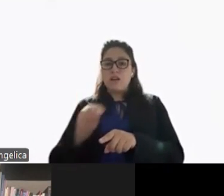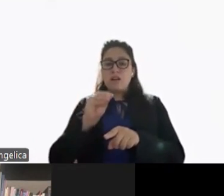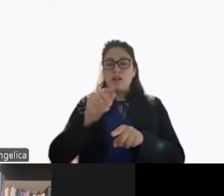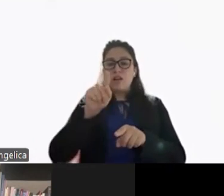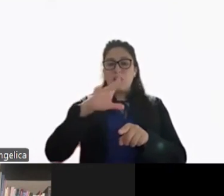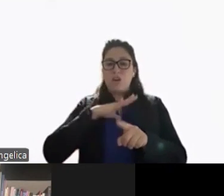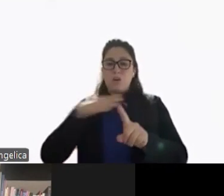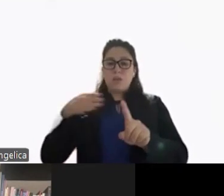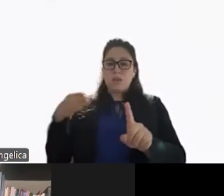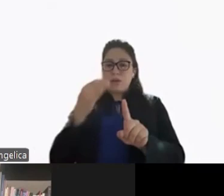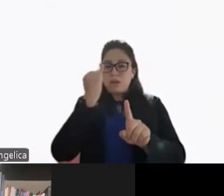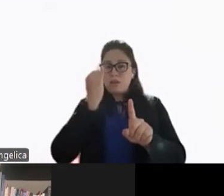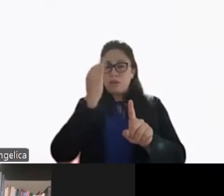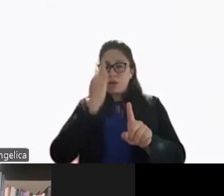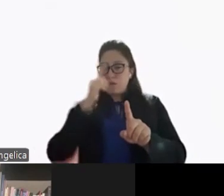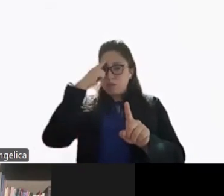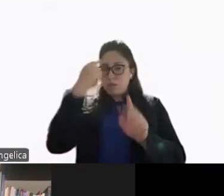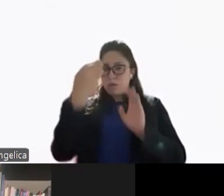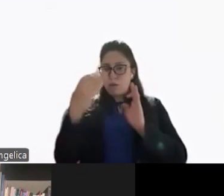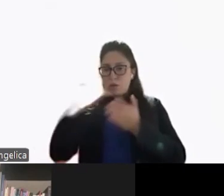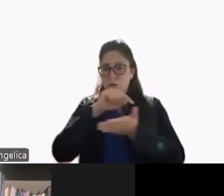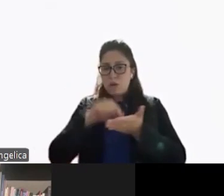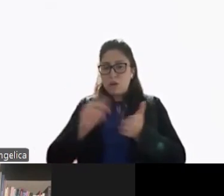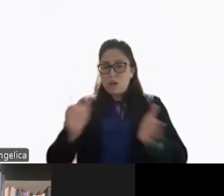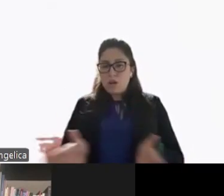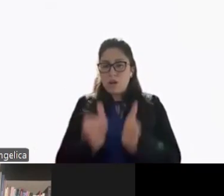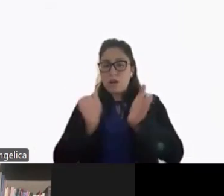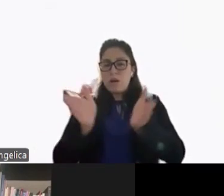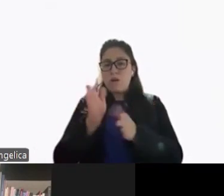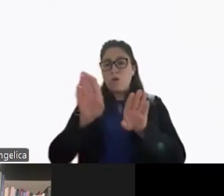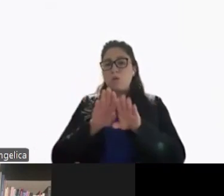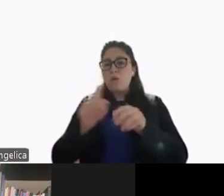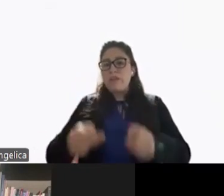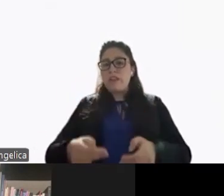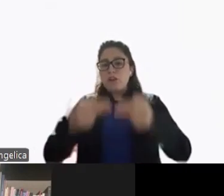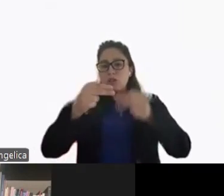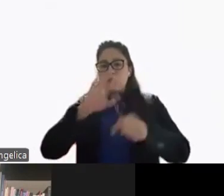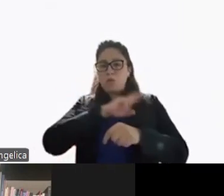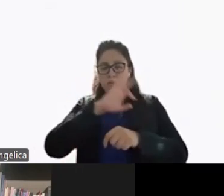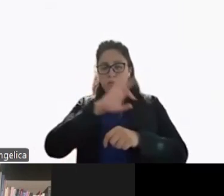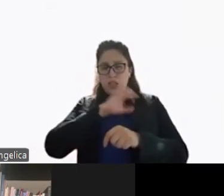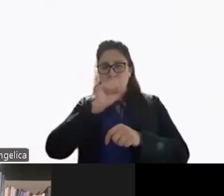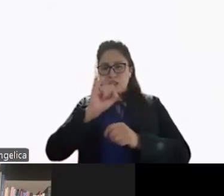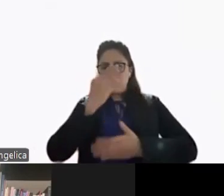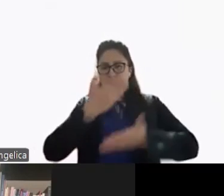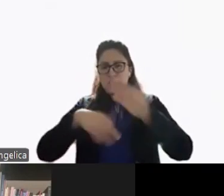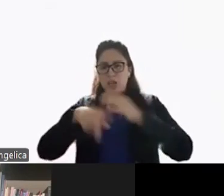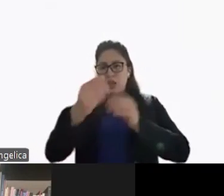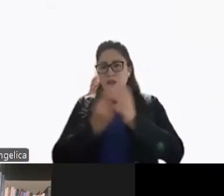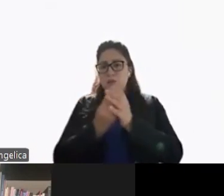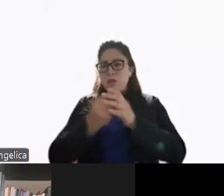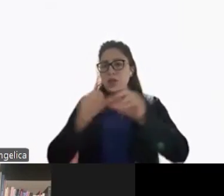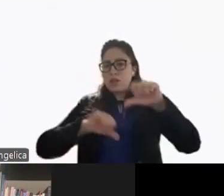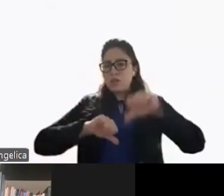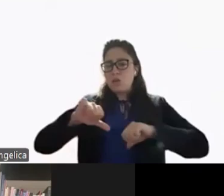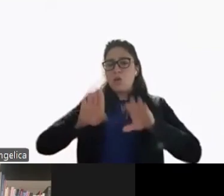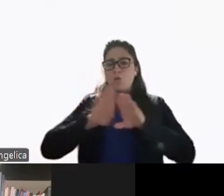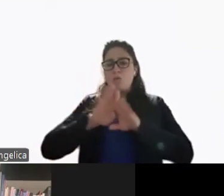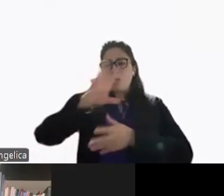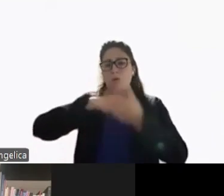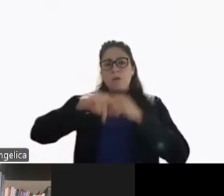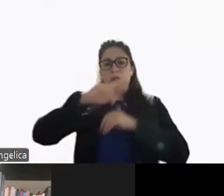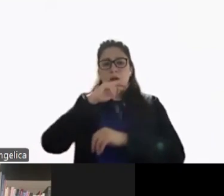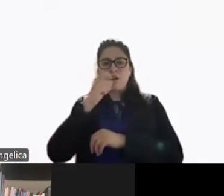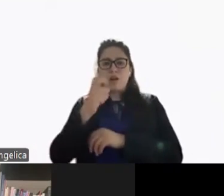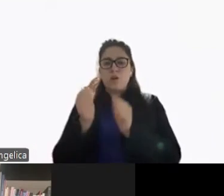imagen objetivo el desarrollo urbano, se orientará al impulso y fortalecimiento y consolidación de las actividades económicas y el planteamiento del desarrollo de proyectos